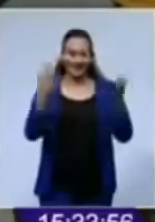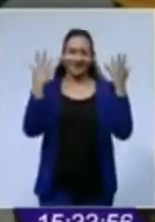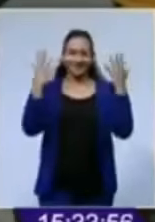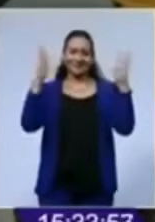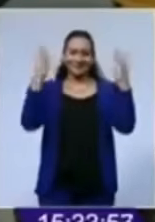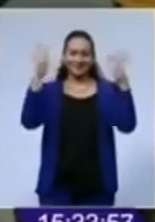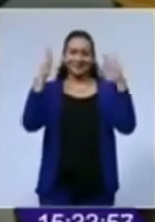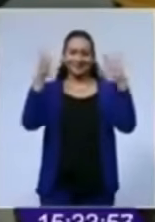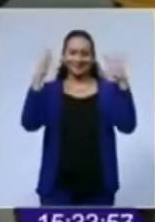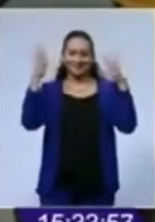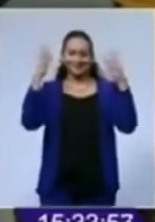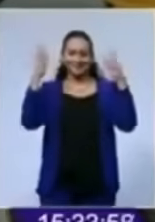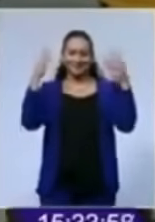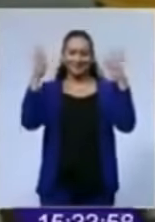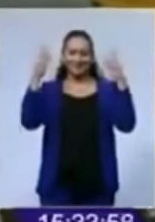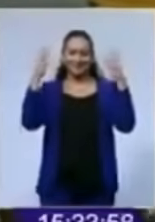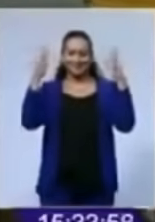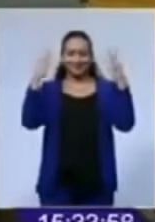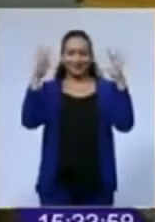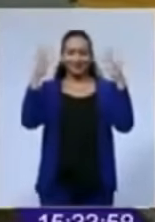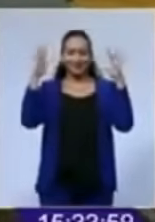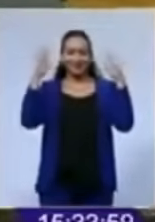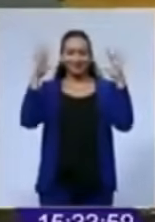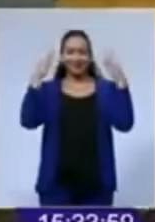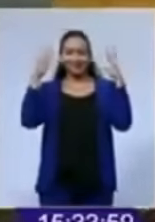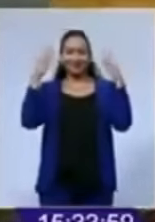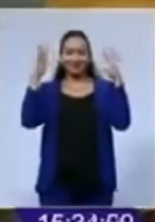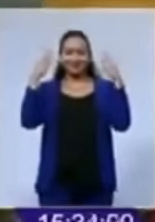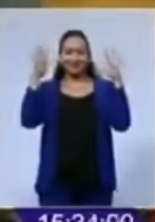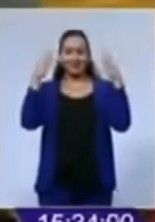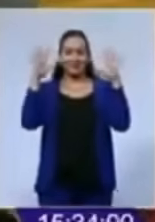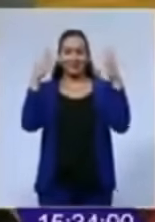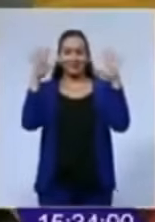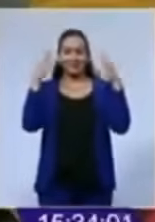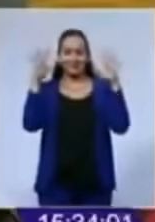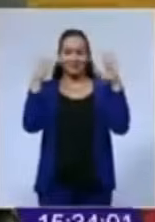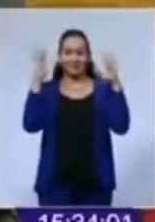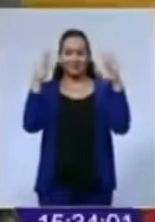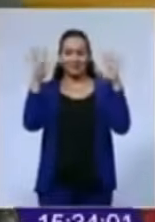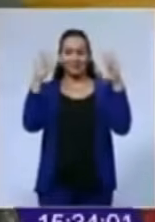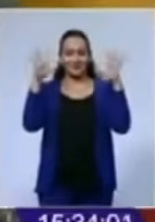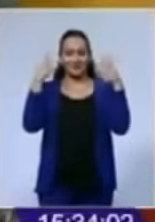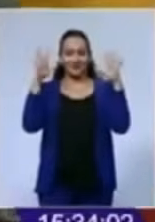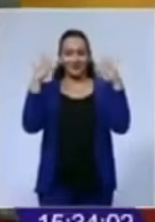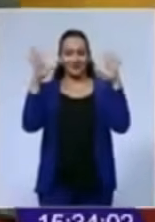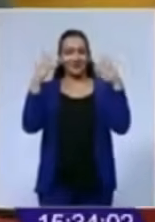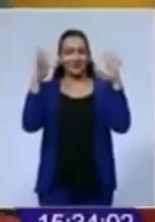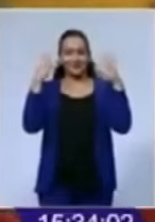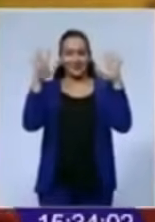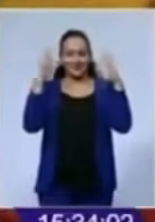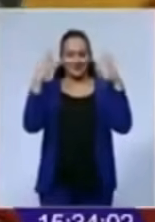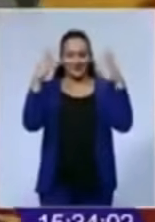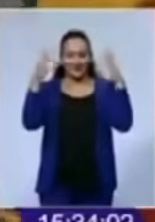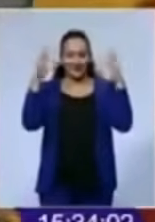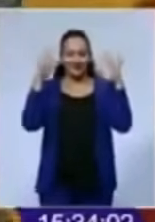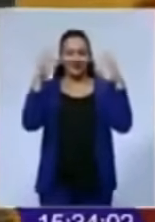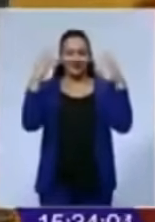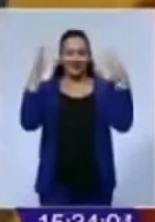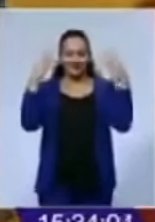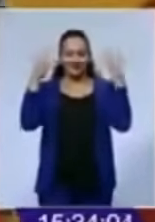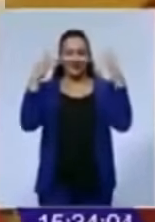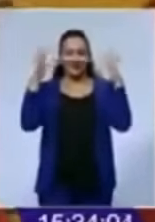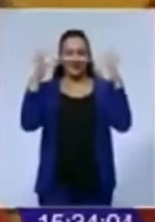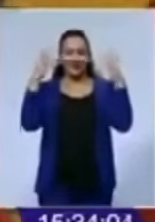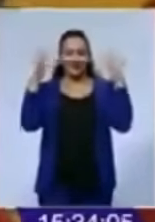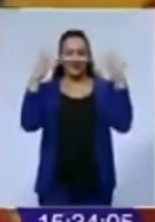eh la corte es decir No solo era ministro representaba a todo del poder judicial decidió acudir al cumpleaños de Carlos Salinas de